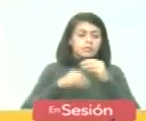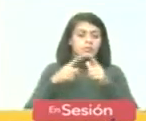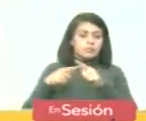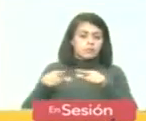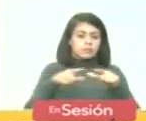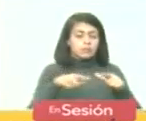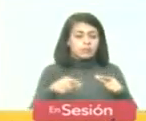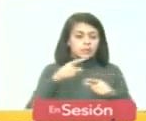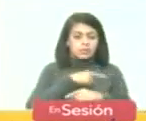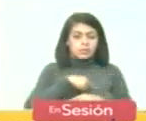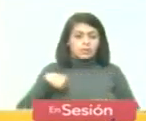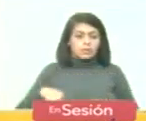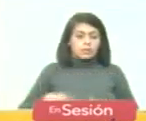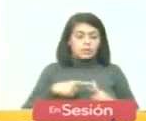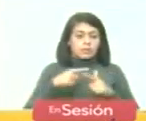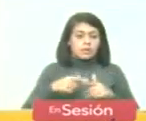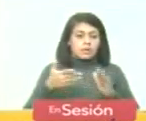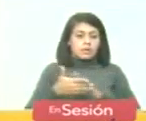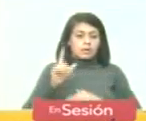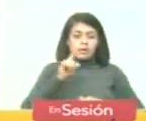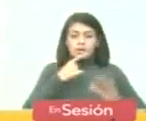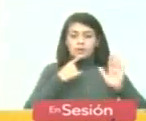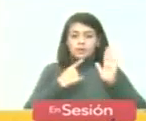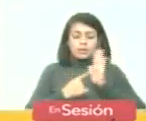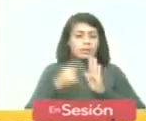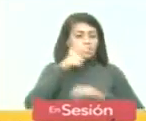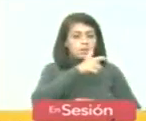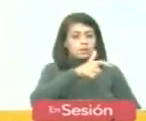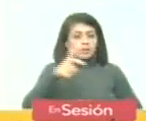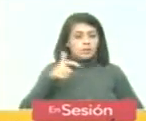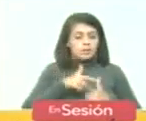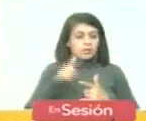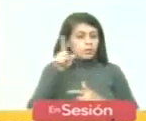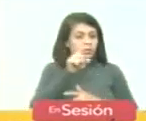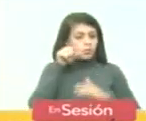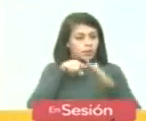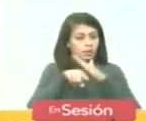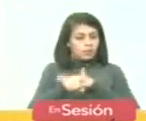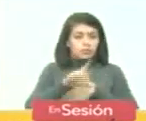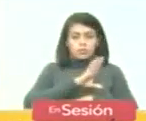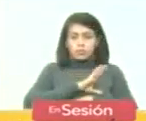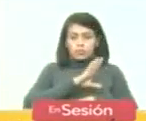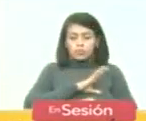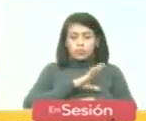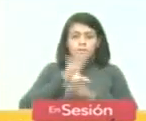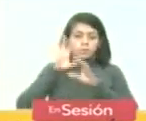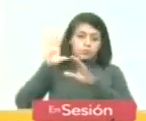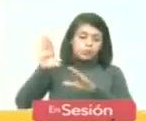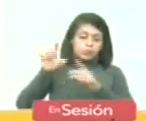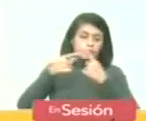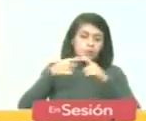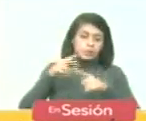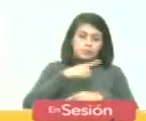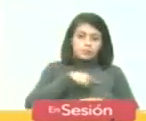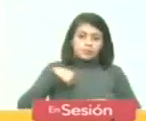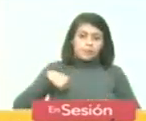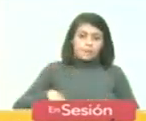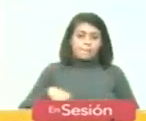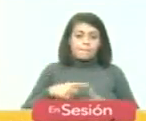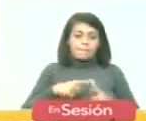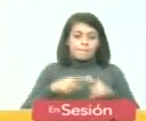territorio chino en franca violación a la soberanía y no intromisión en asuntos internos de la República